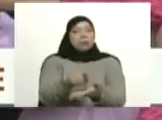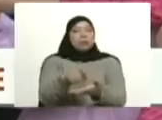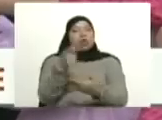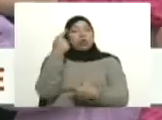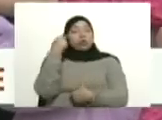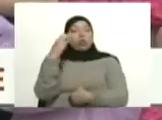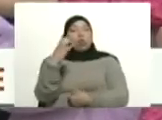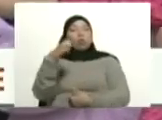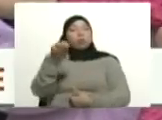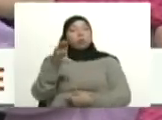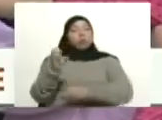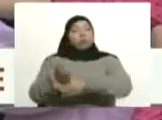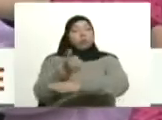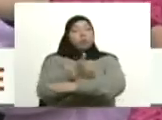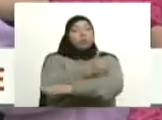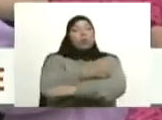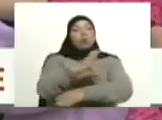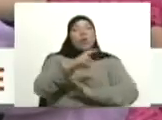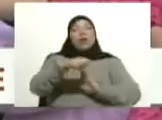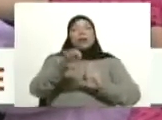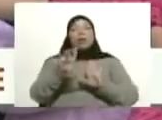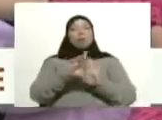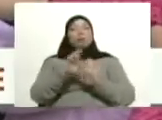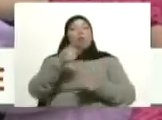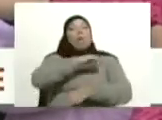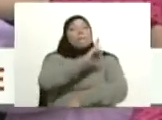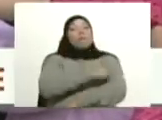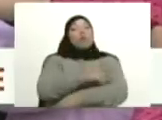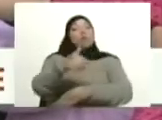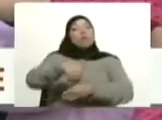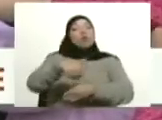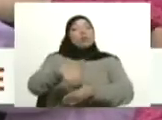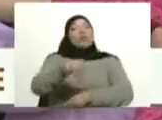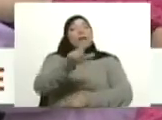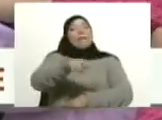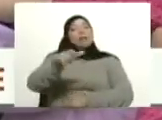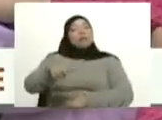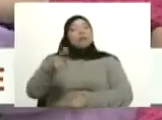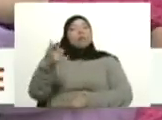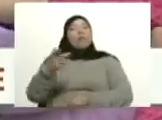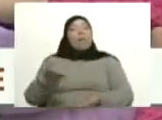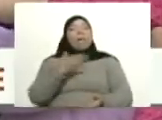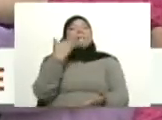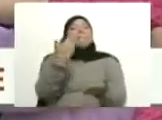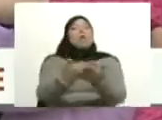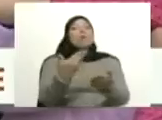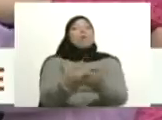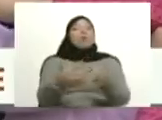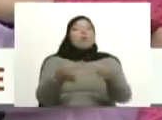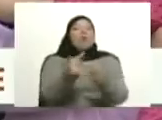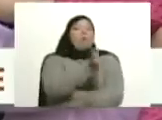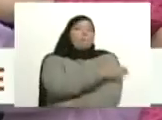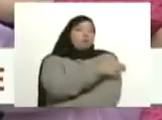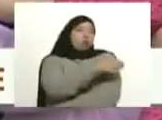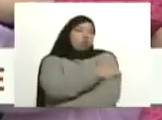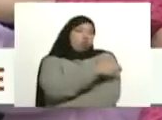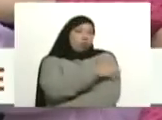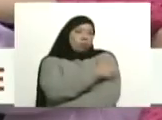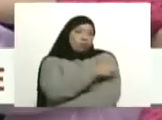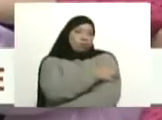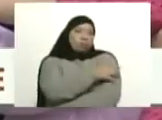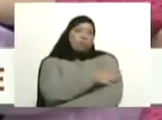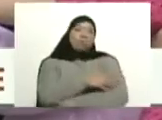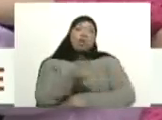Consejo Nacional Electoral, ahí hay rectoras y rectores que fueron propuestos por sectores políticos que en otro